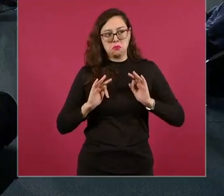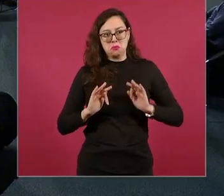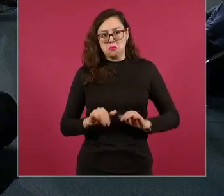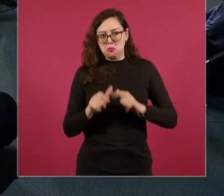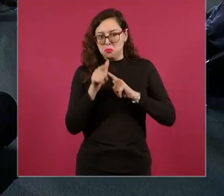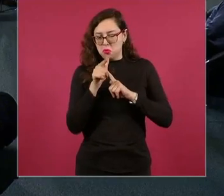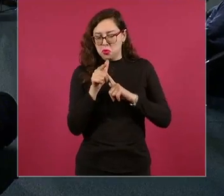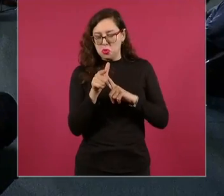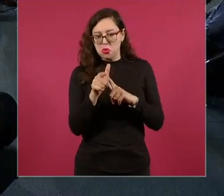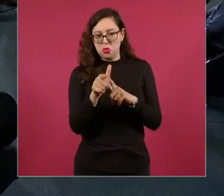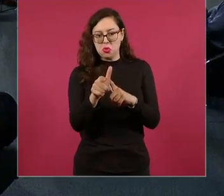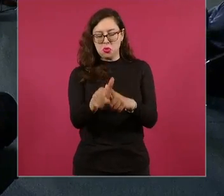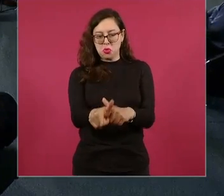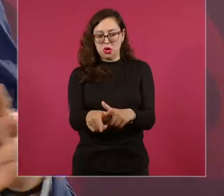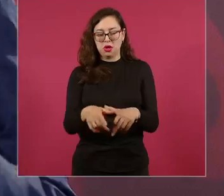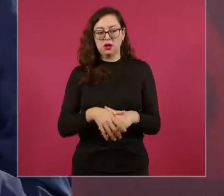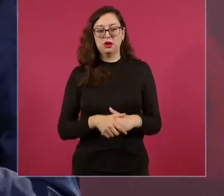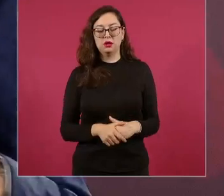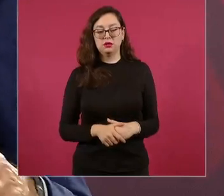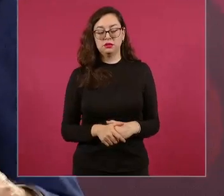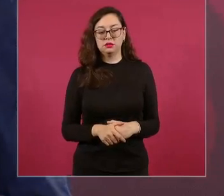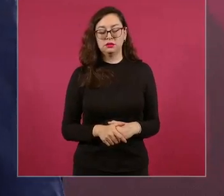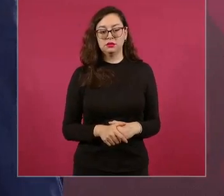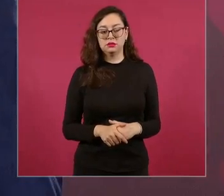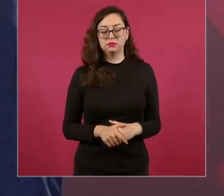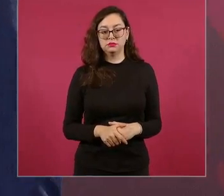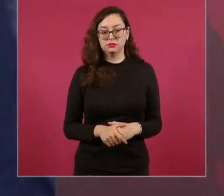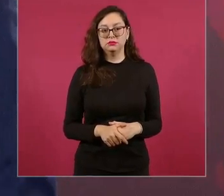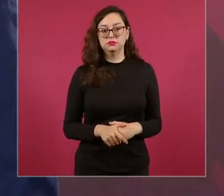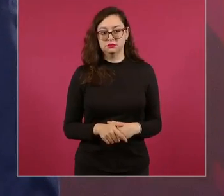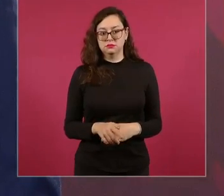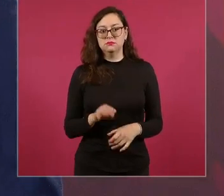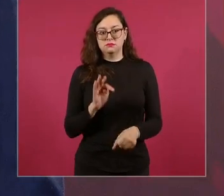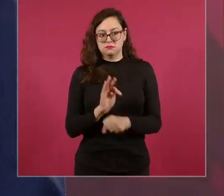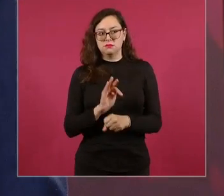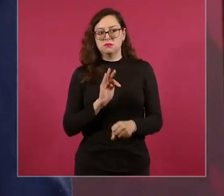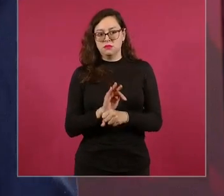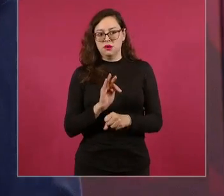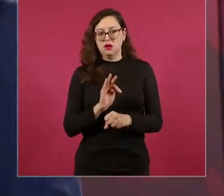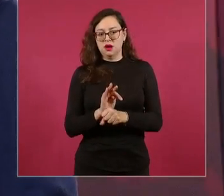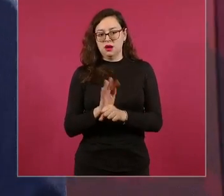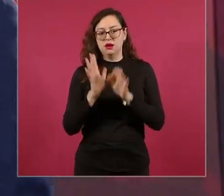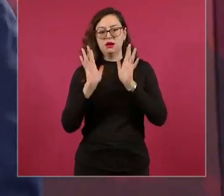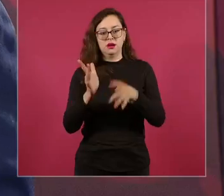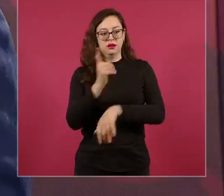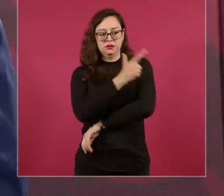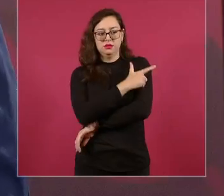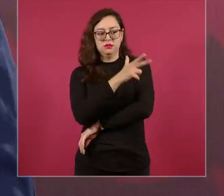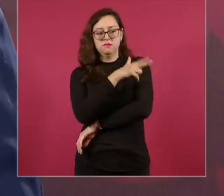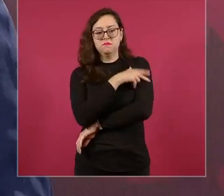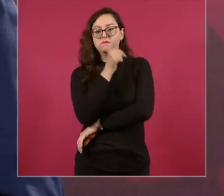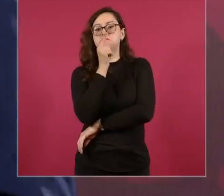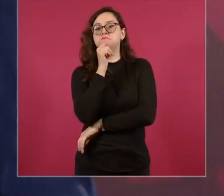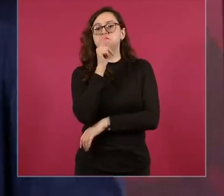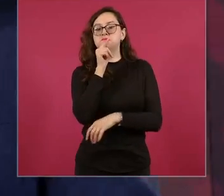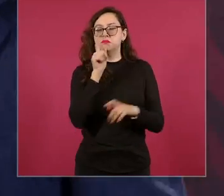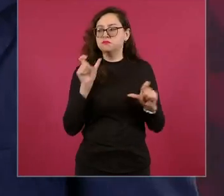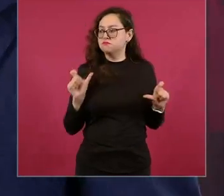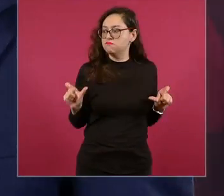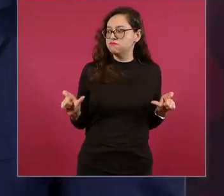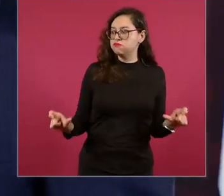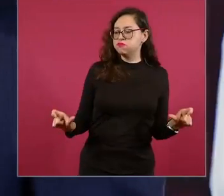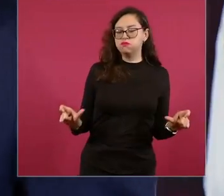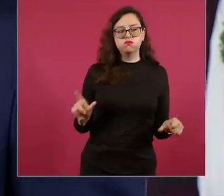y ya hay protección de la Guardia Nacional y